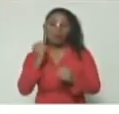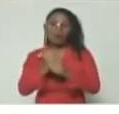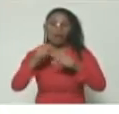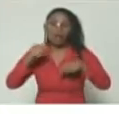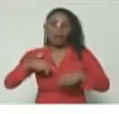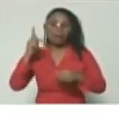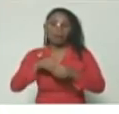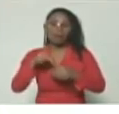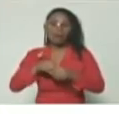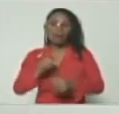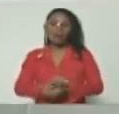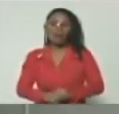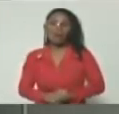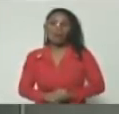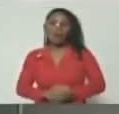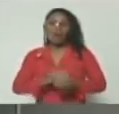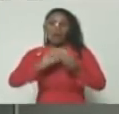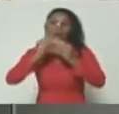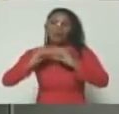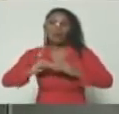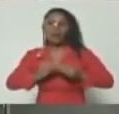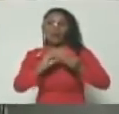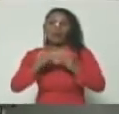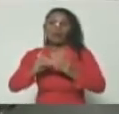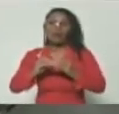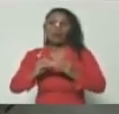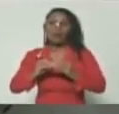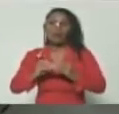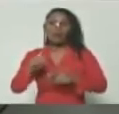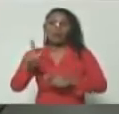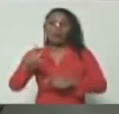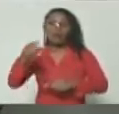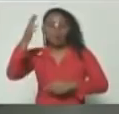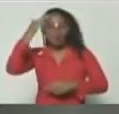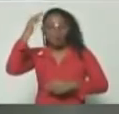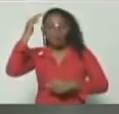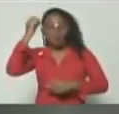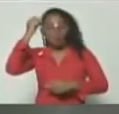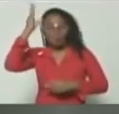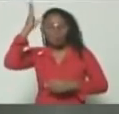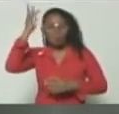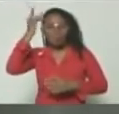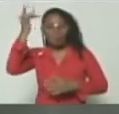PDVSA. Lo hicieron con su conocimiento.